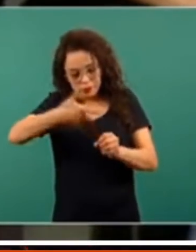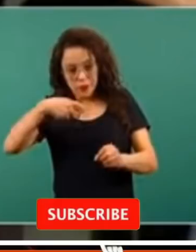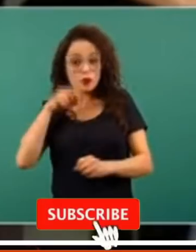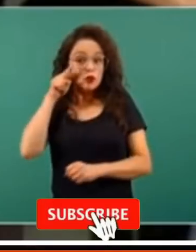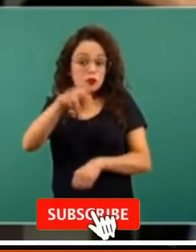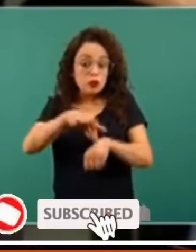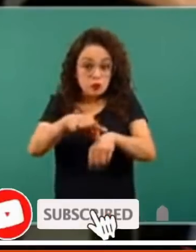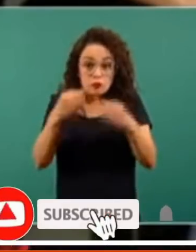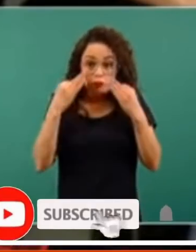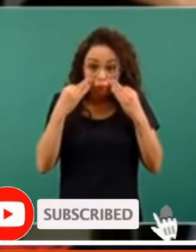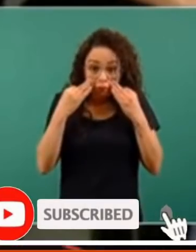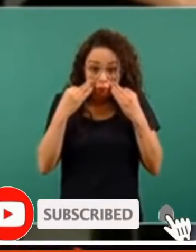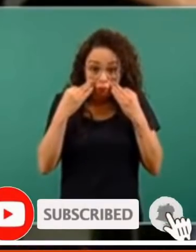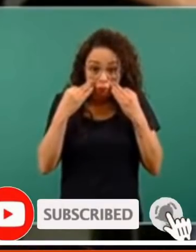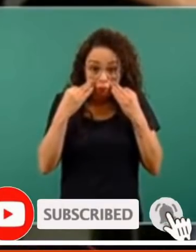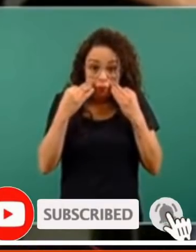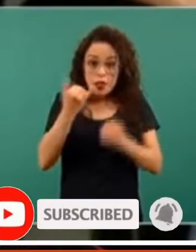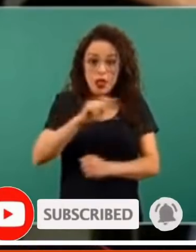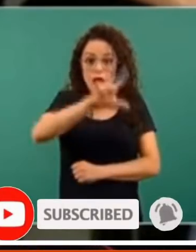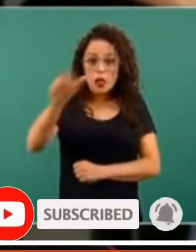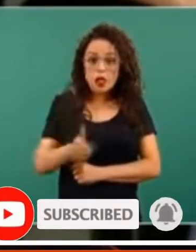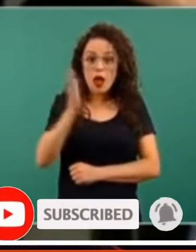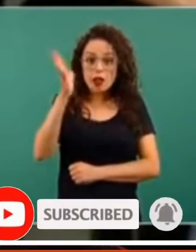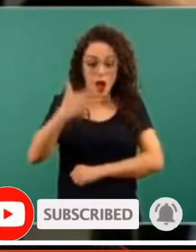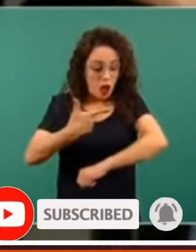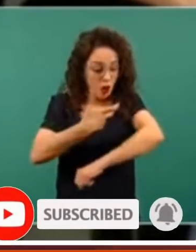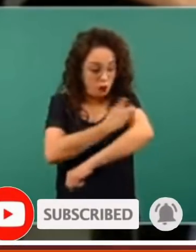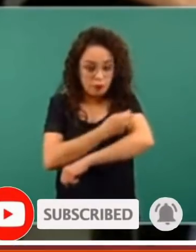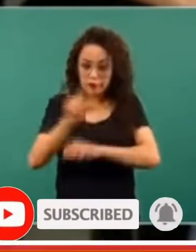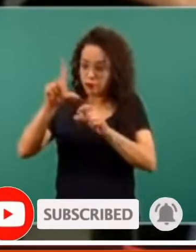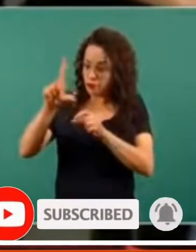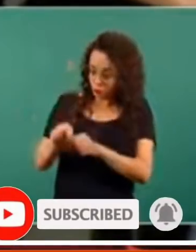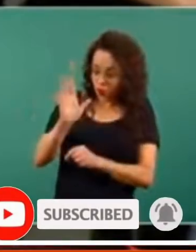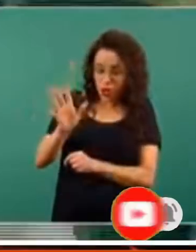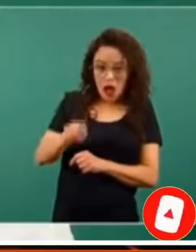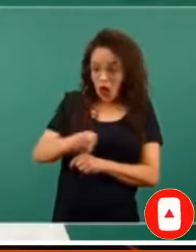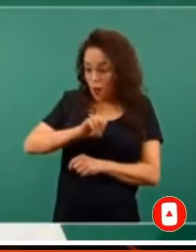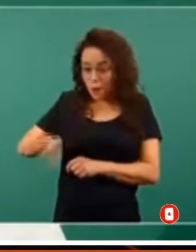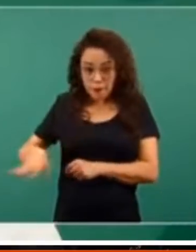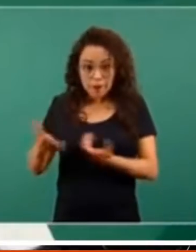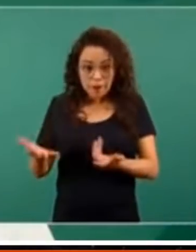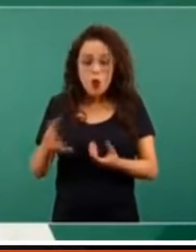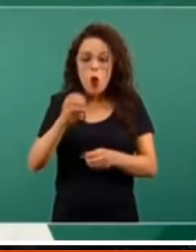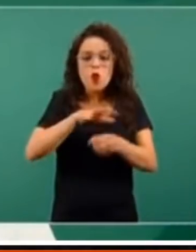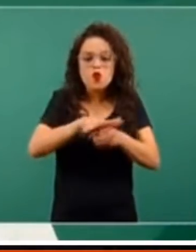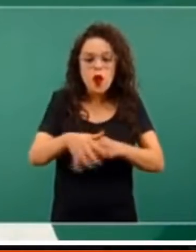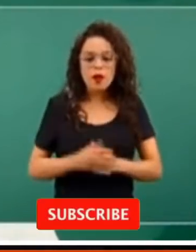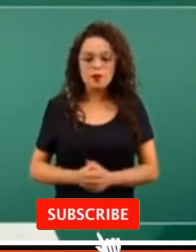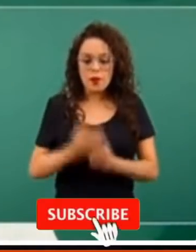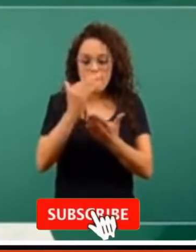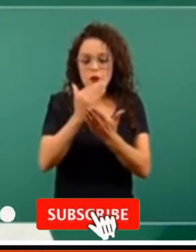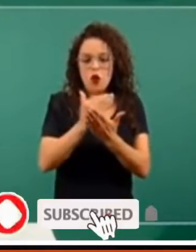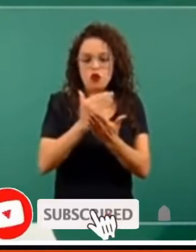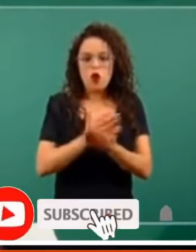jeringa ya vacía, o cuál es el protocolo que deben de seguir todos, doctor. El protocolo técnico es el que está descrito en